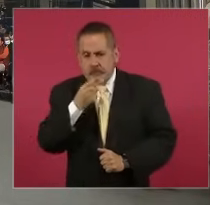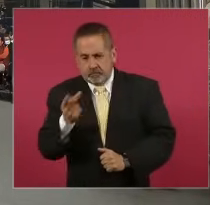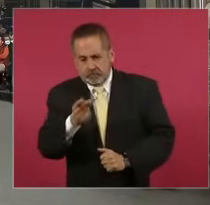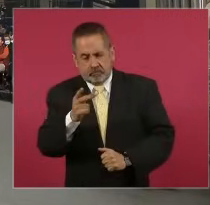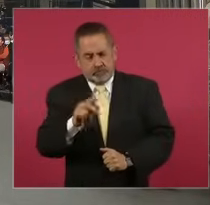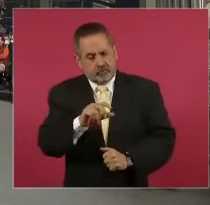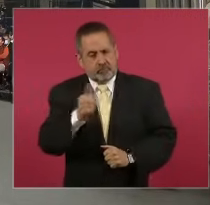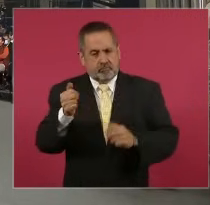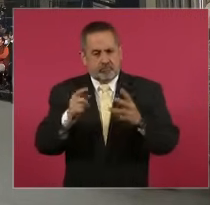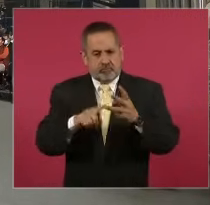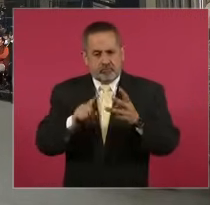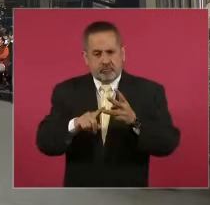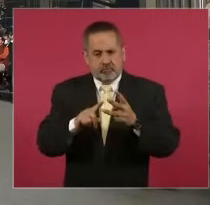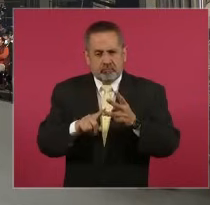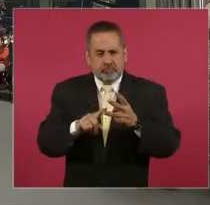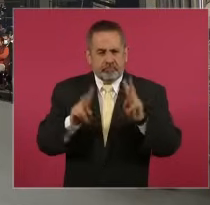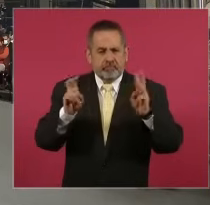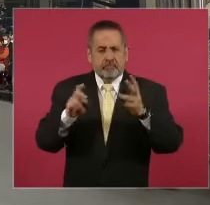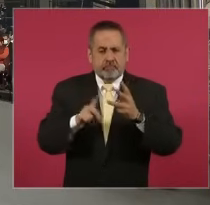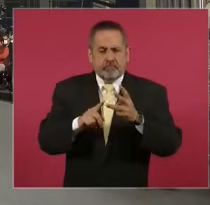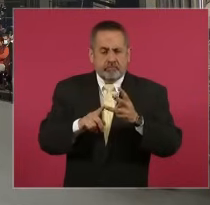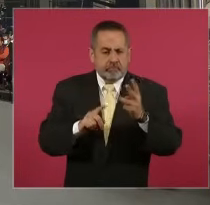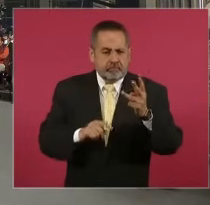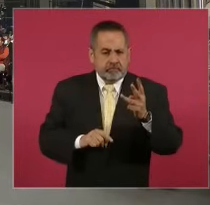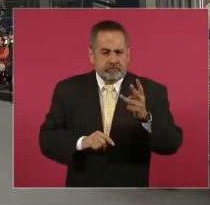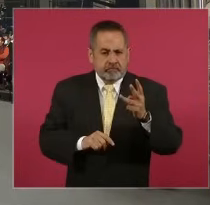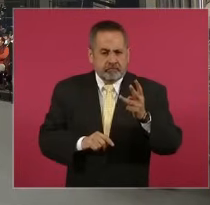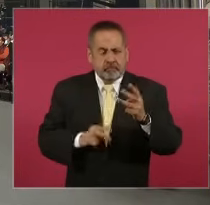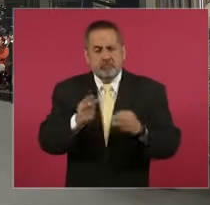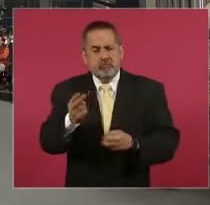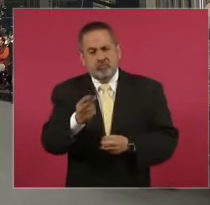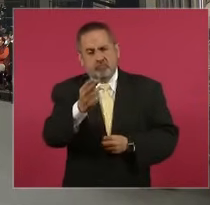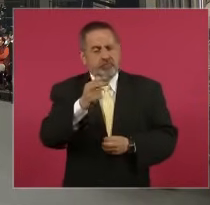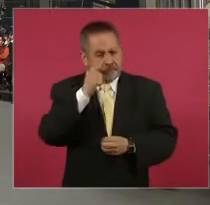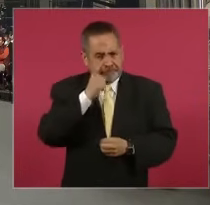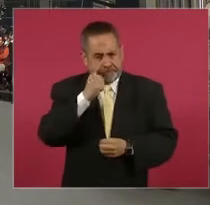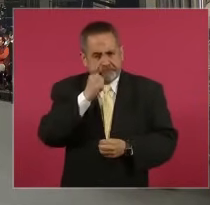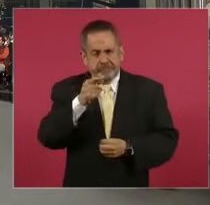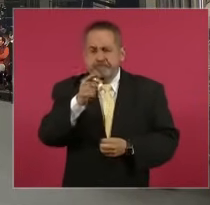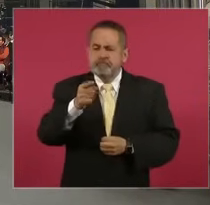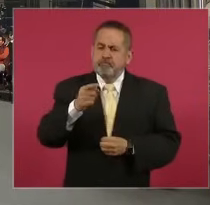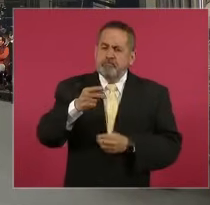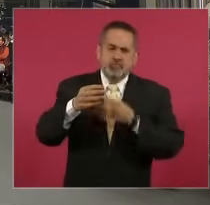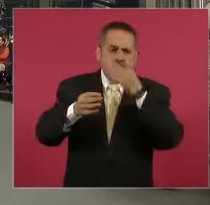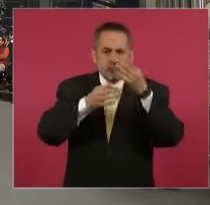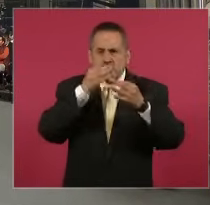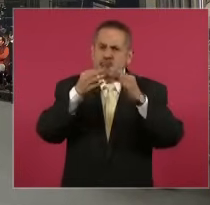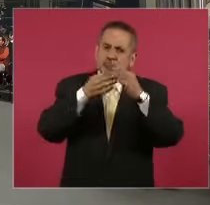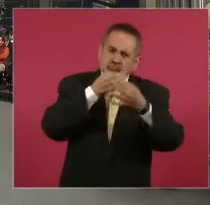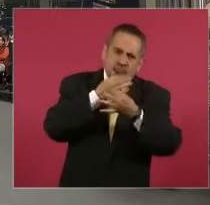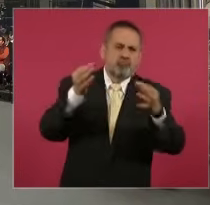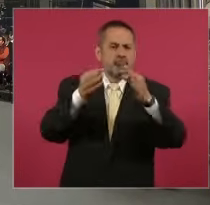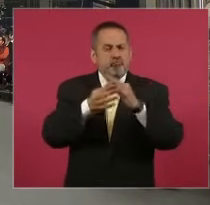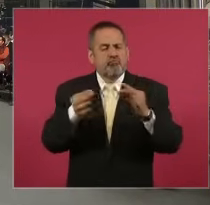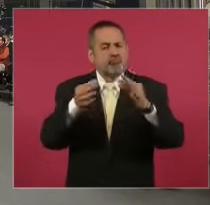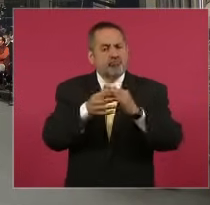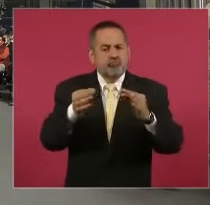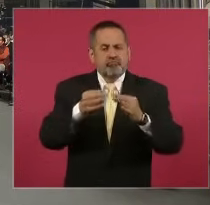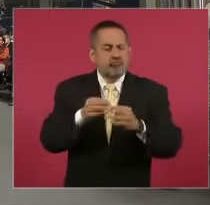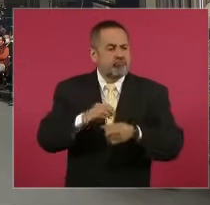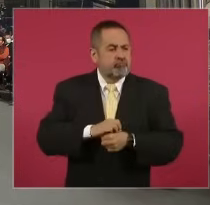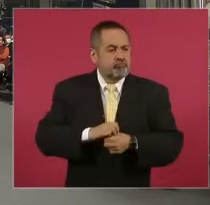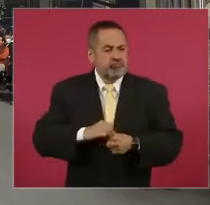pasando al siguiente tema, usted ha estado haciendo algunas declaraciones y